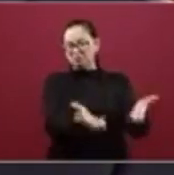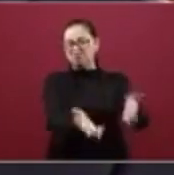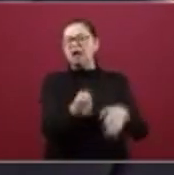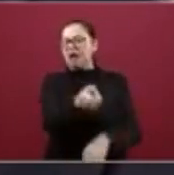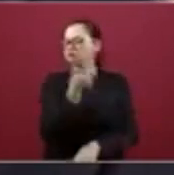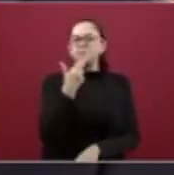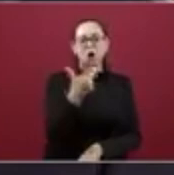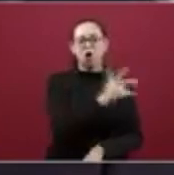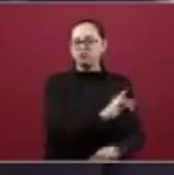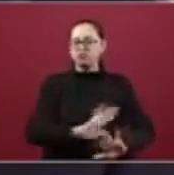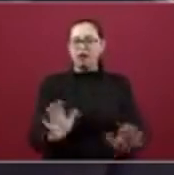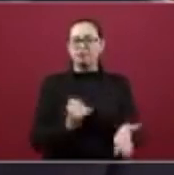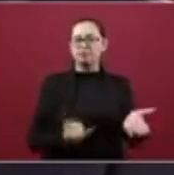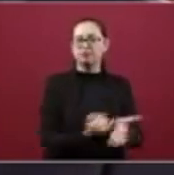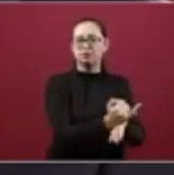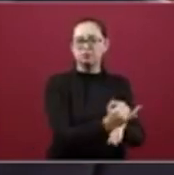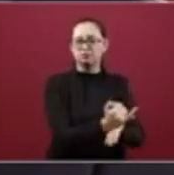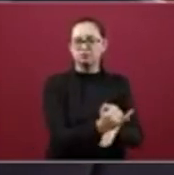Eso